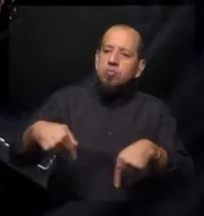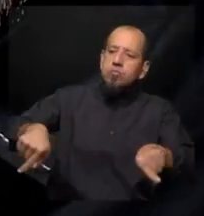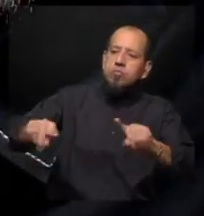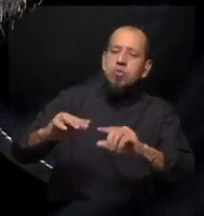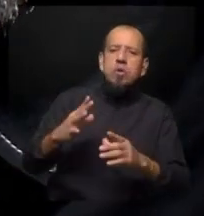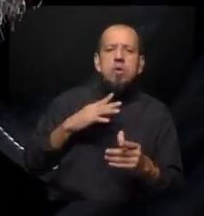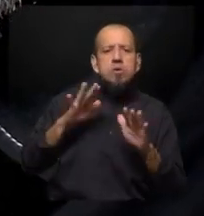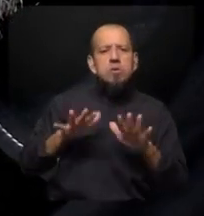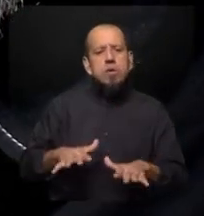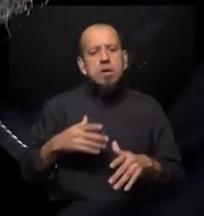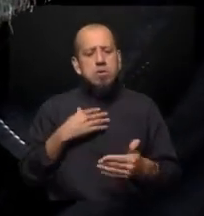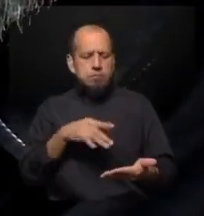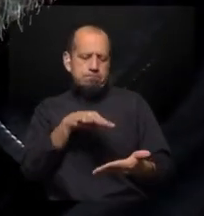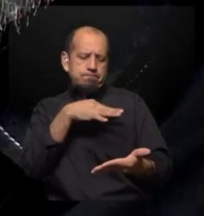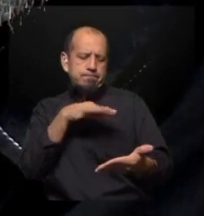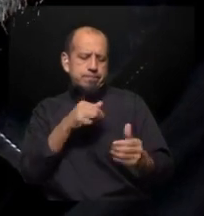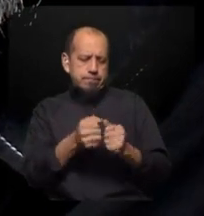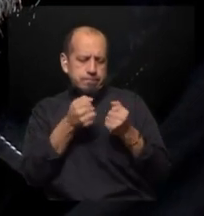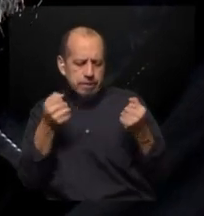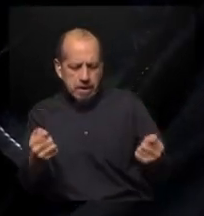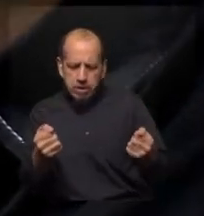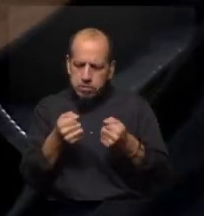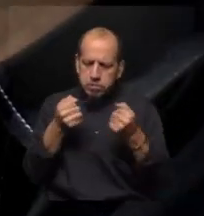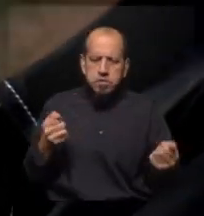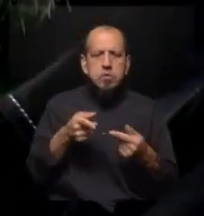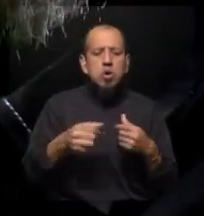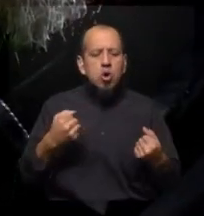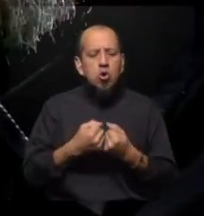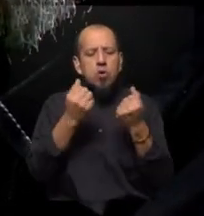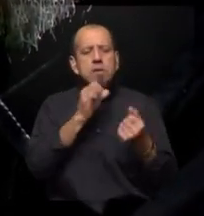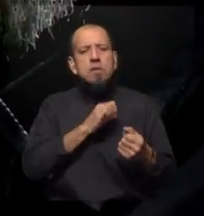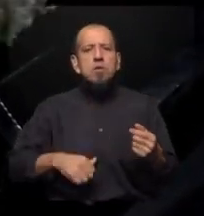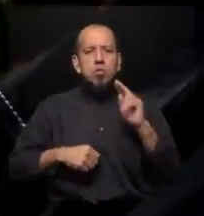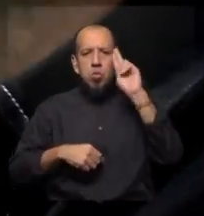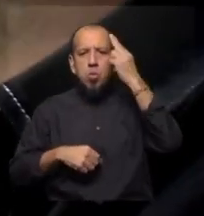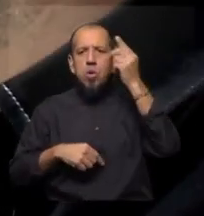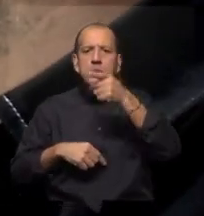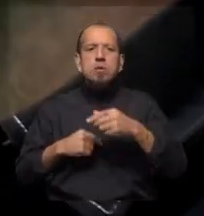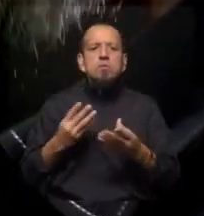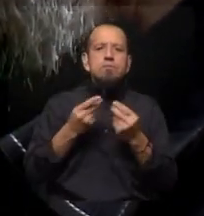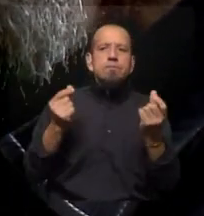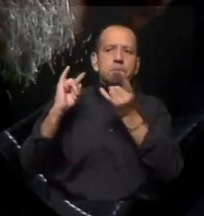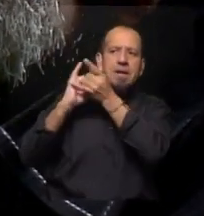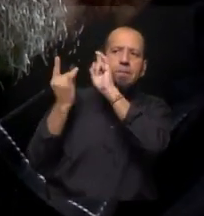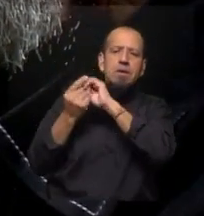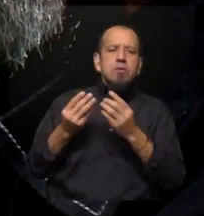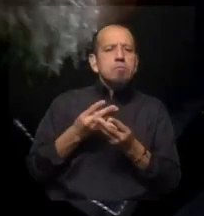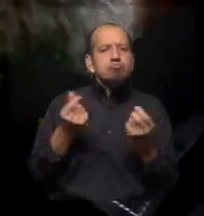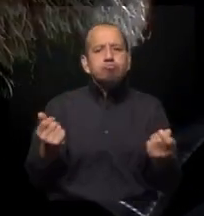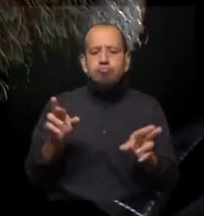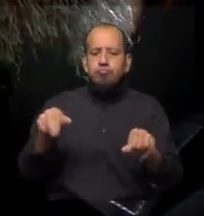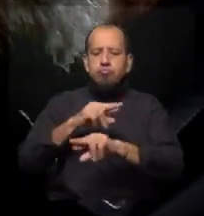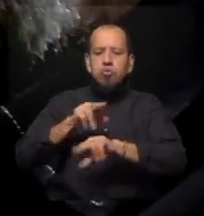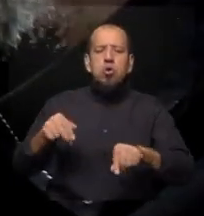me quedo y Leo en el andén la tapa de los diarios golpe de estado en Uruguay disolución del parlamento uruguayo